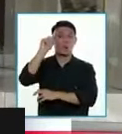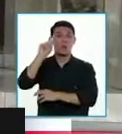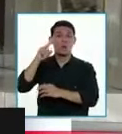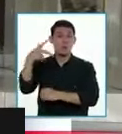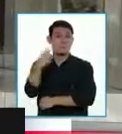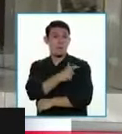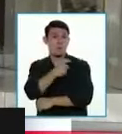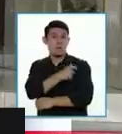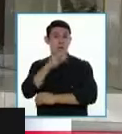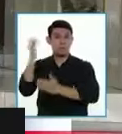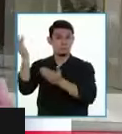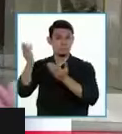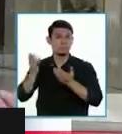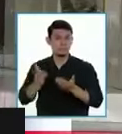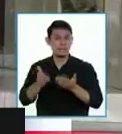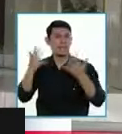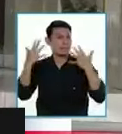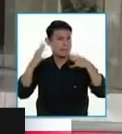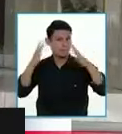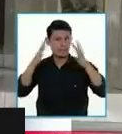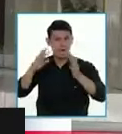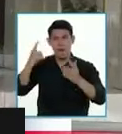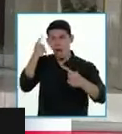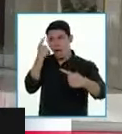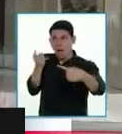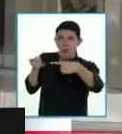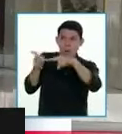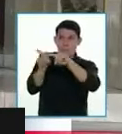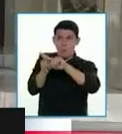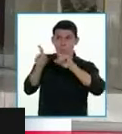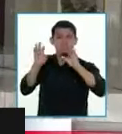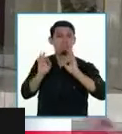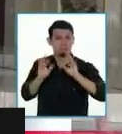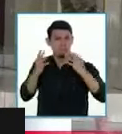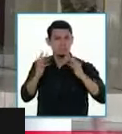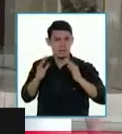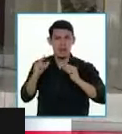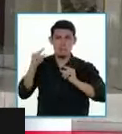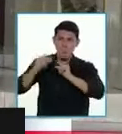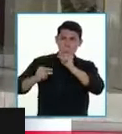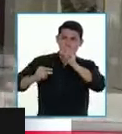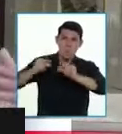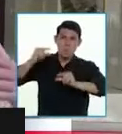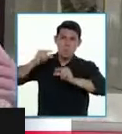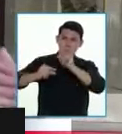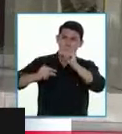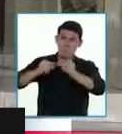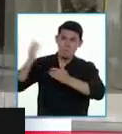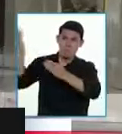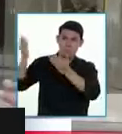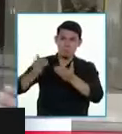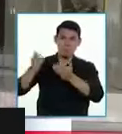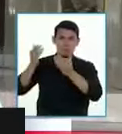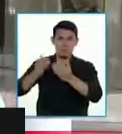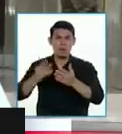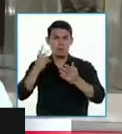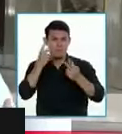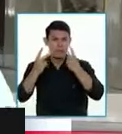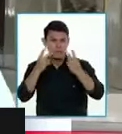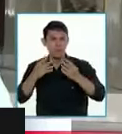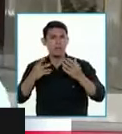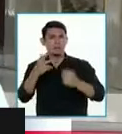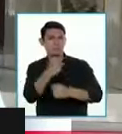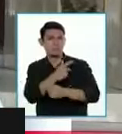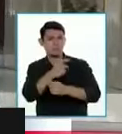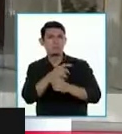de vacunas. Eso ya está acordado. Irán viniendo poco a poco en la medida en que la capacidad productiva